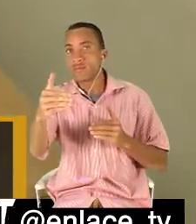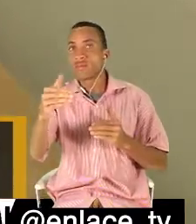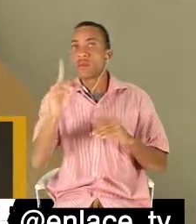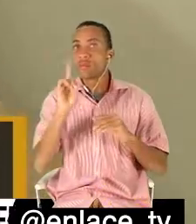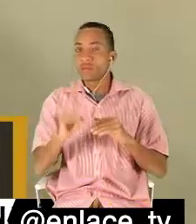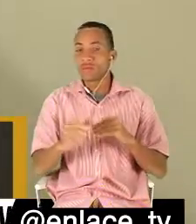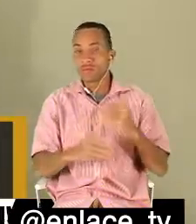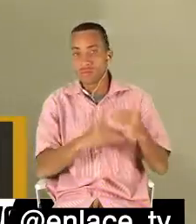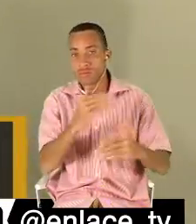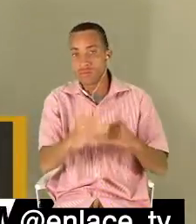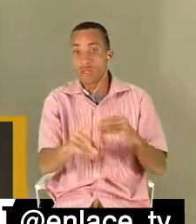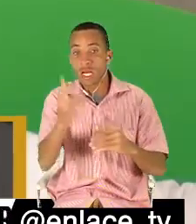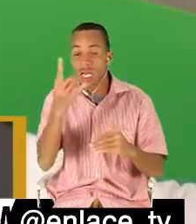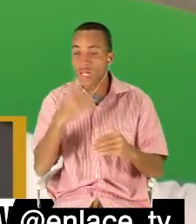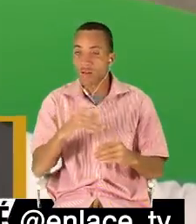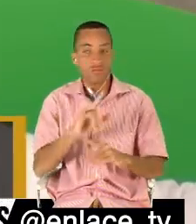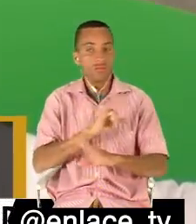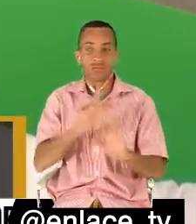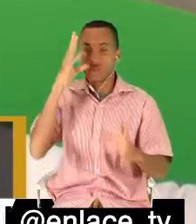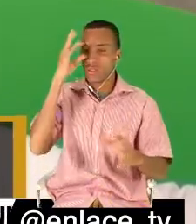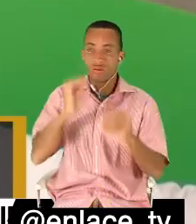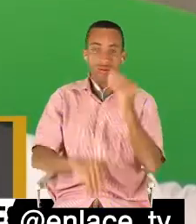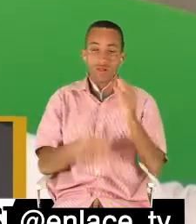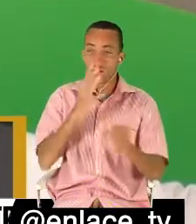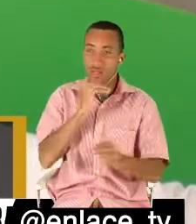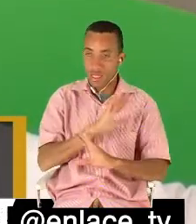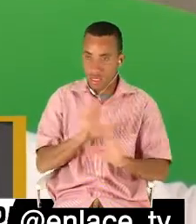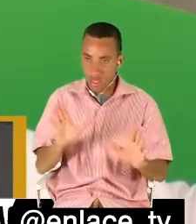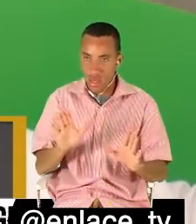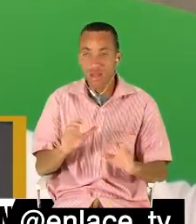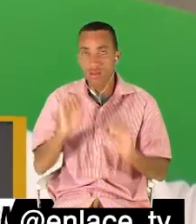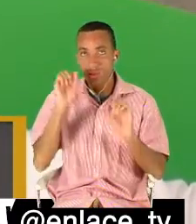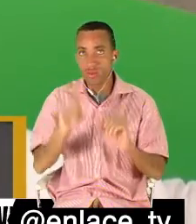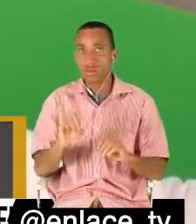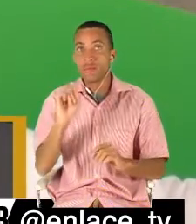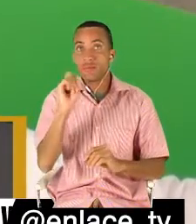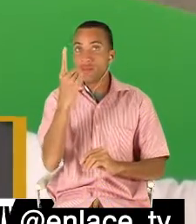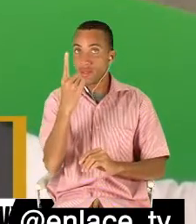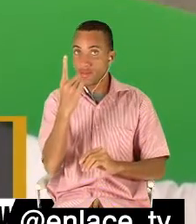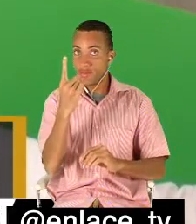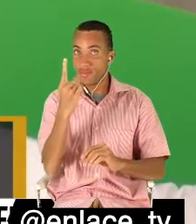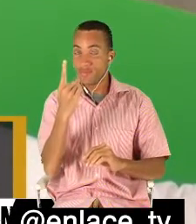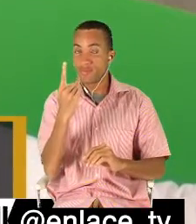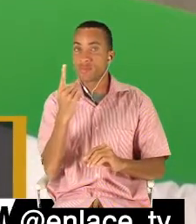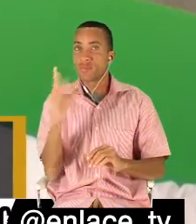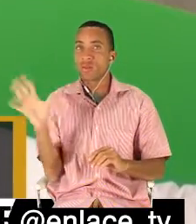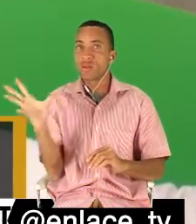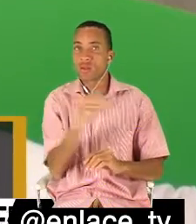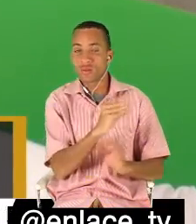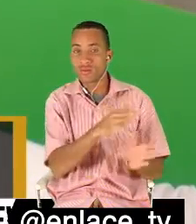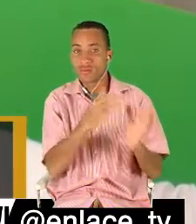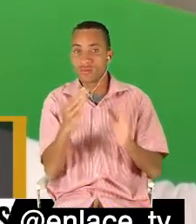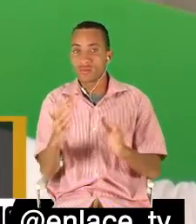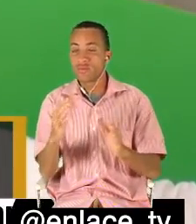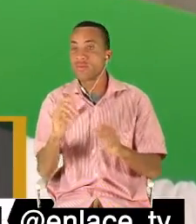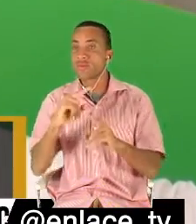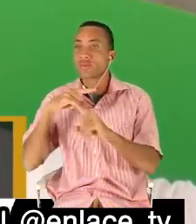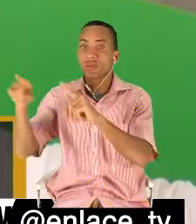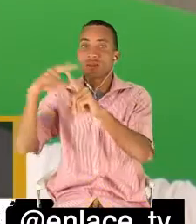proceso de impugnación. ¿Qué situación se ha presentado? La primera instancia donde las diferentes juntas de acción comunal deben